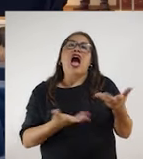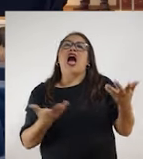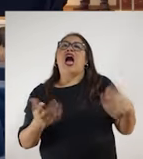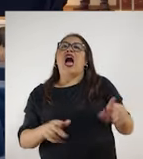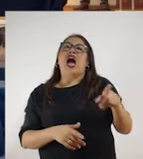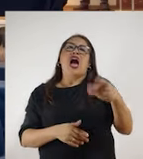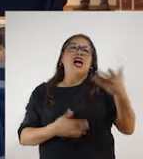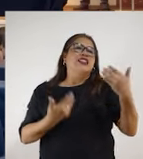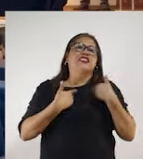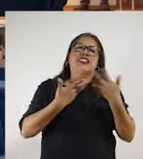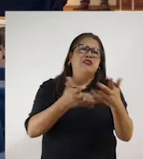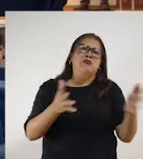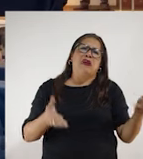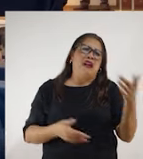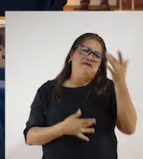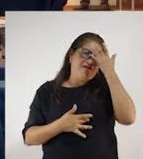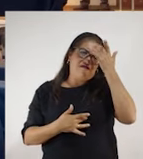ausencia de enfermedad.